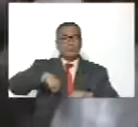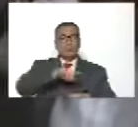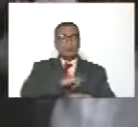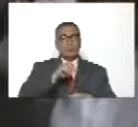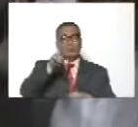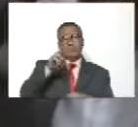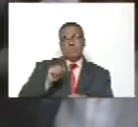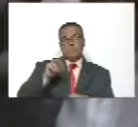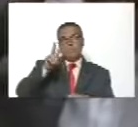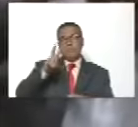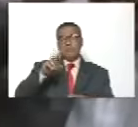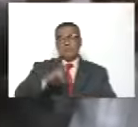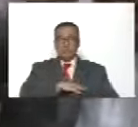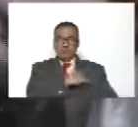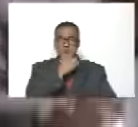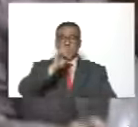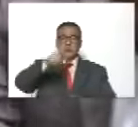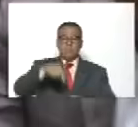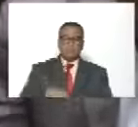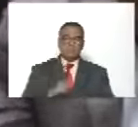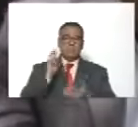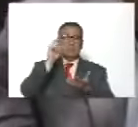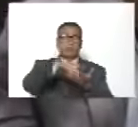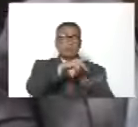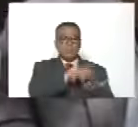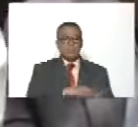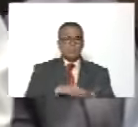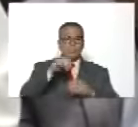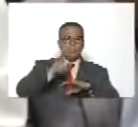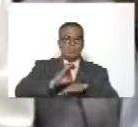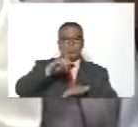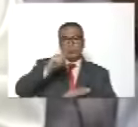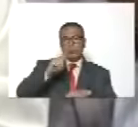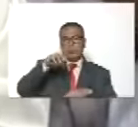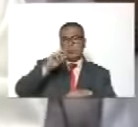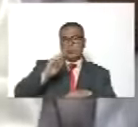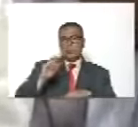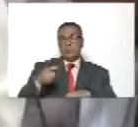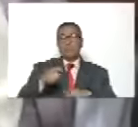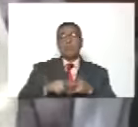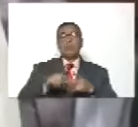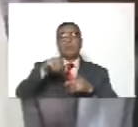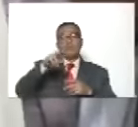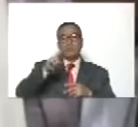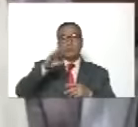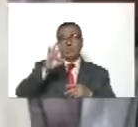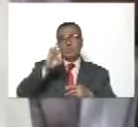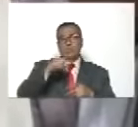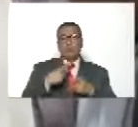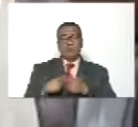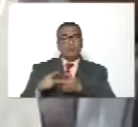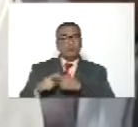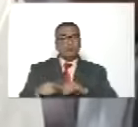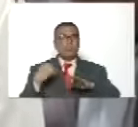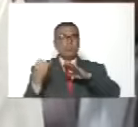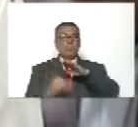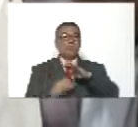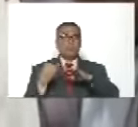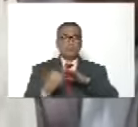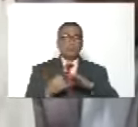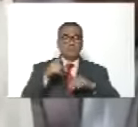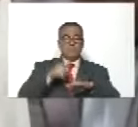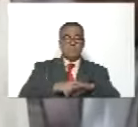UCB, y también participar desde el CNTQ, desde FUNVISI, distintas instituciones